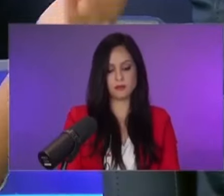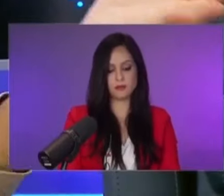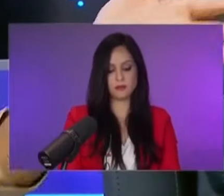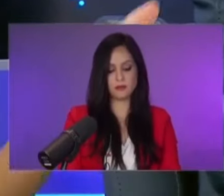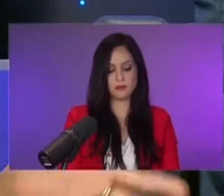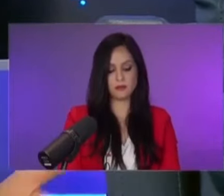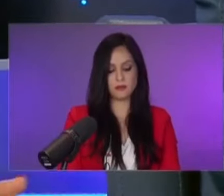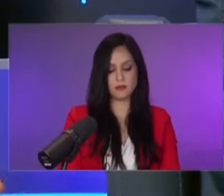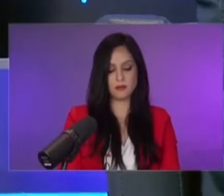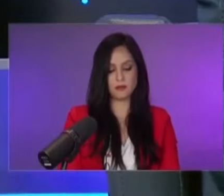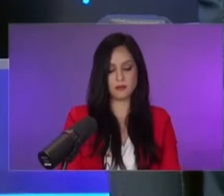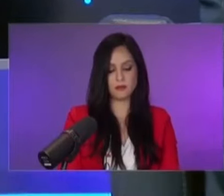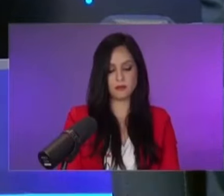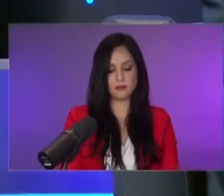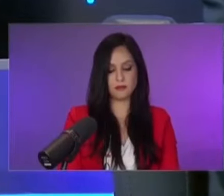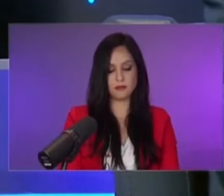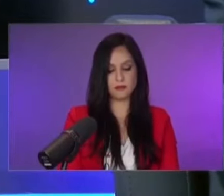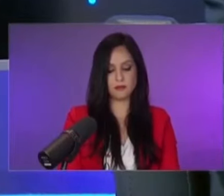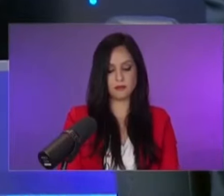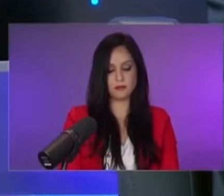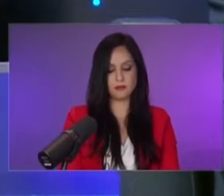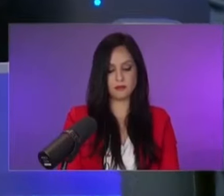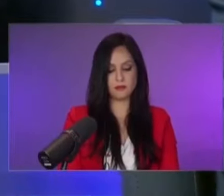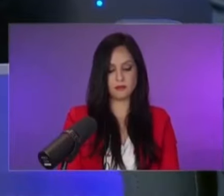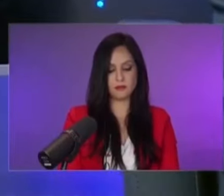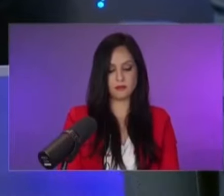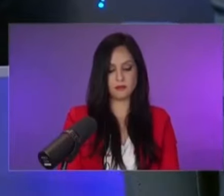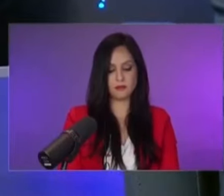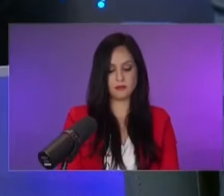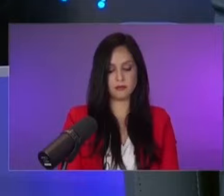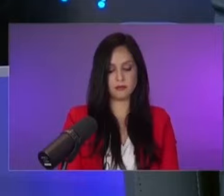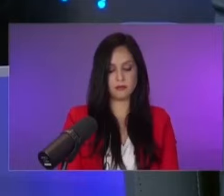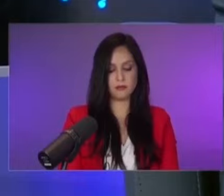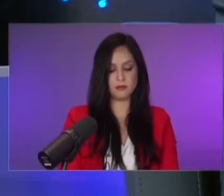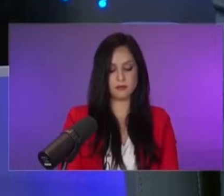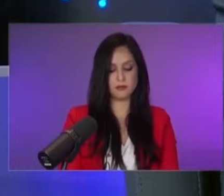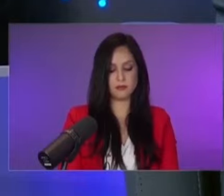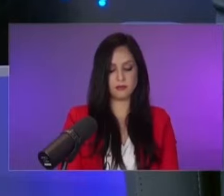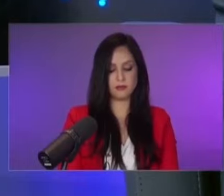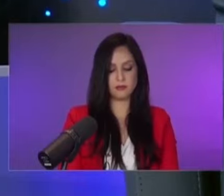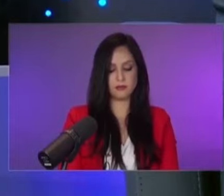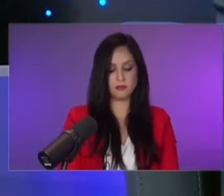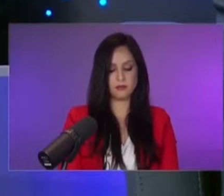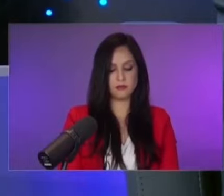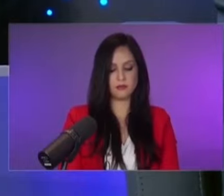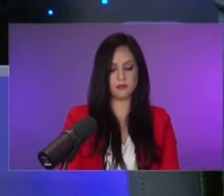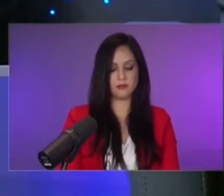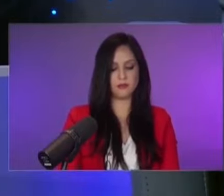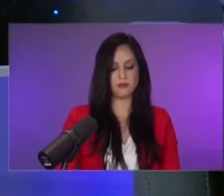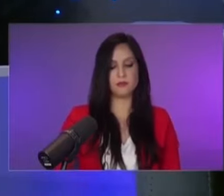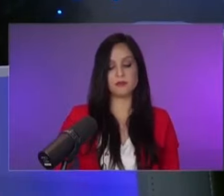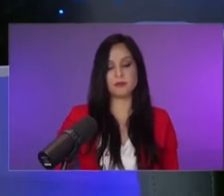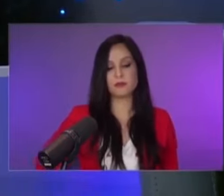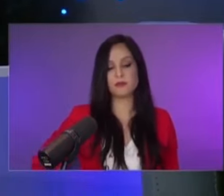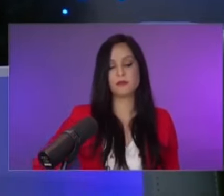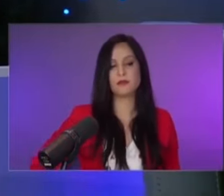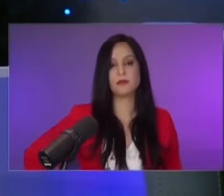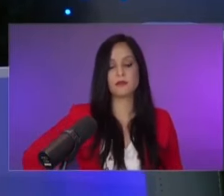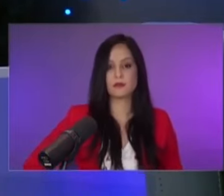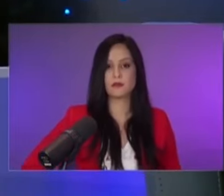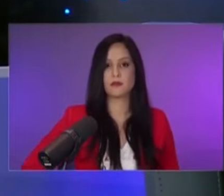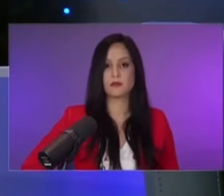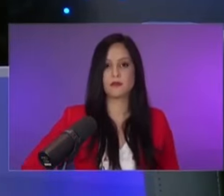como un arma de geopolítica por parte de China claro Cuál es la expectativa vamos expectativa no Cuál es la